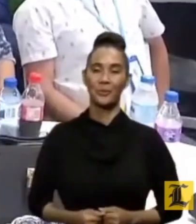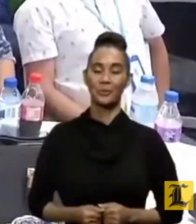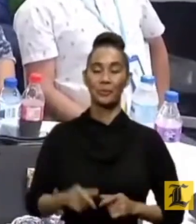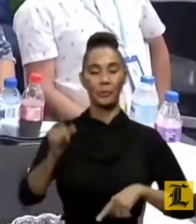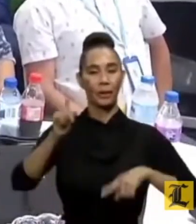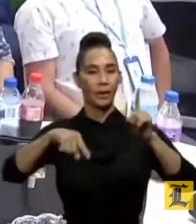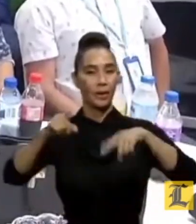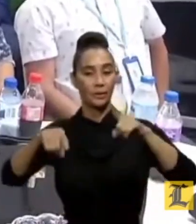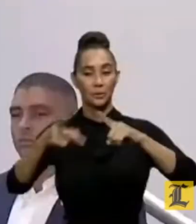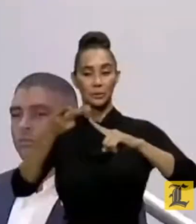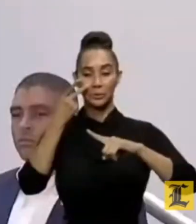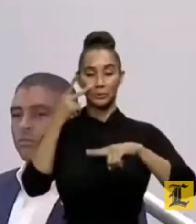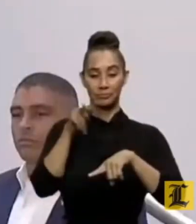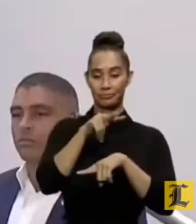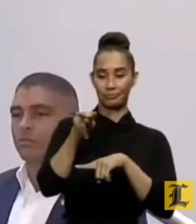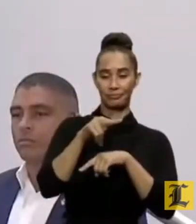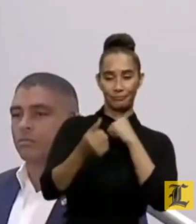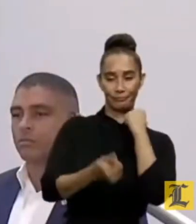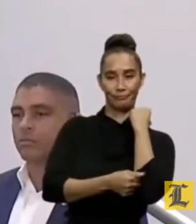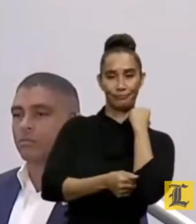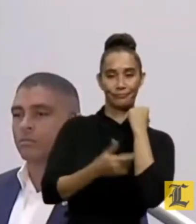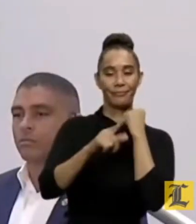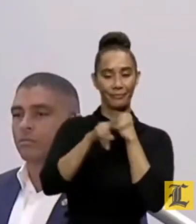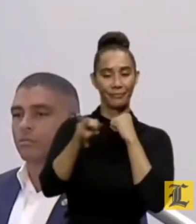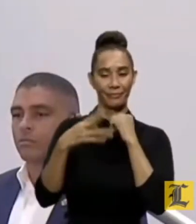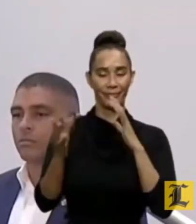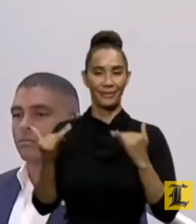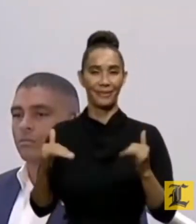hay algunos que lo estoy viendo ahora, medio tacaño, pero